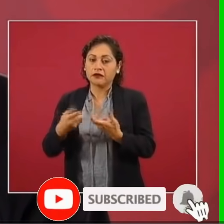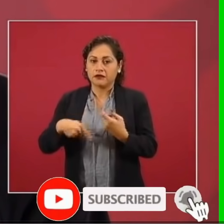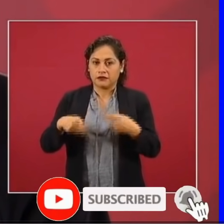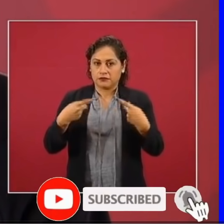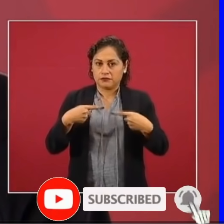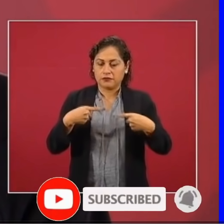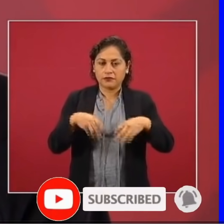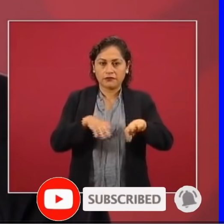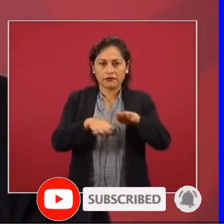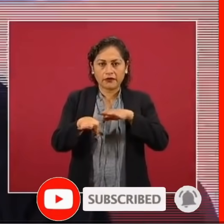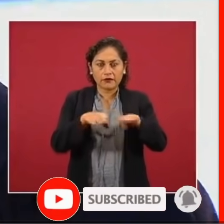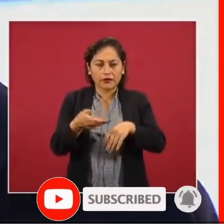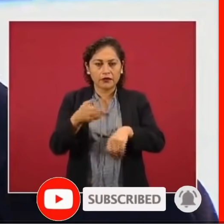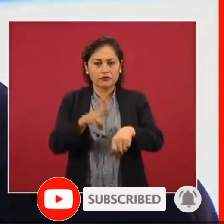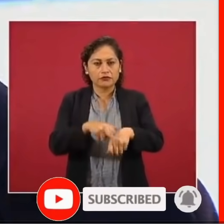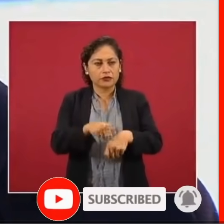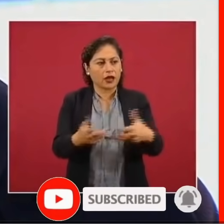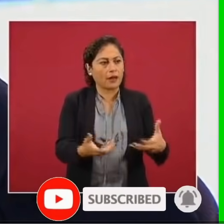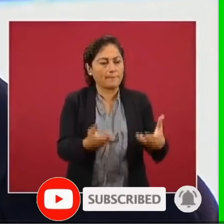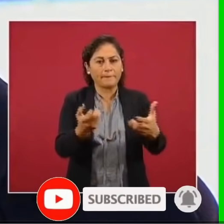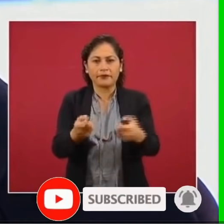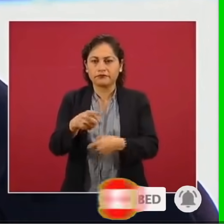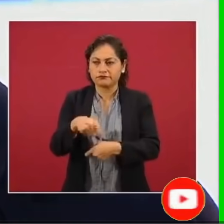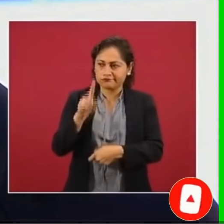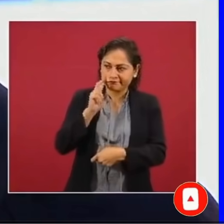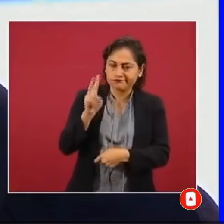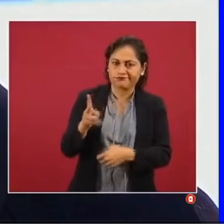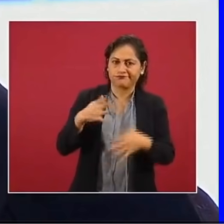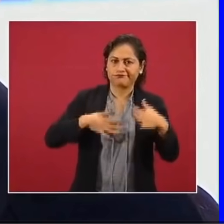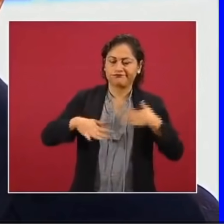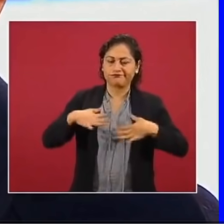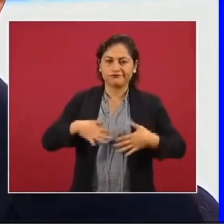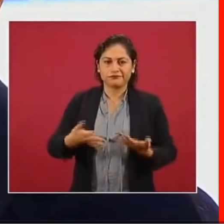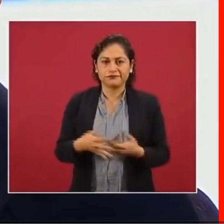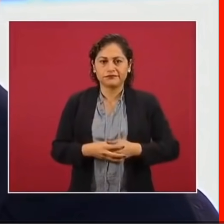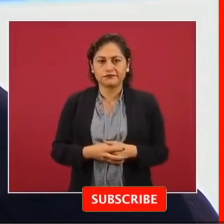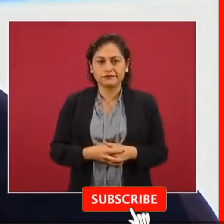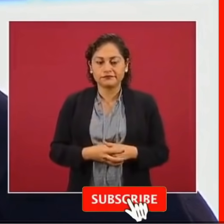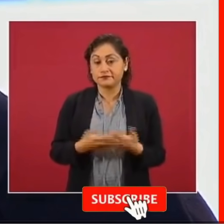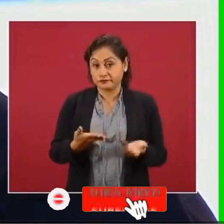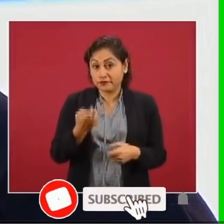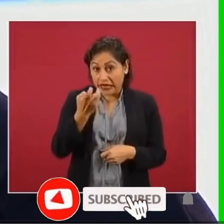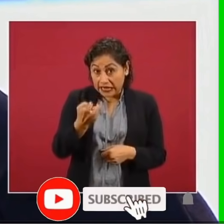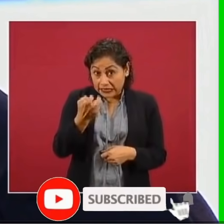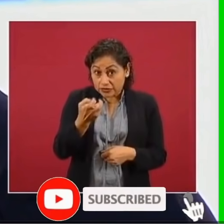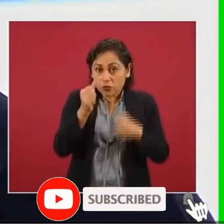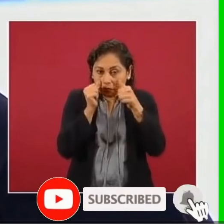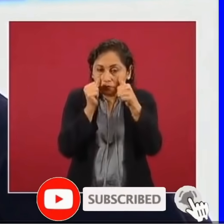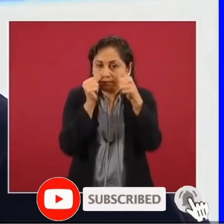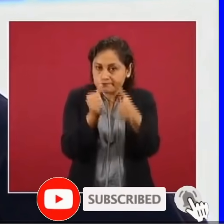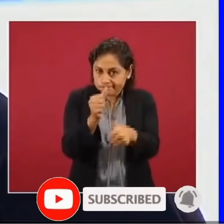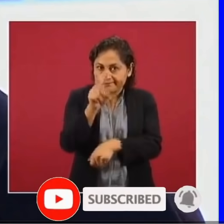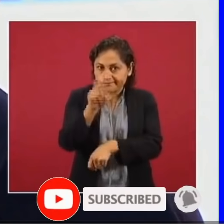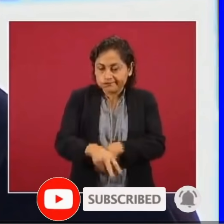vidas. Entonces, eso es lo que debemos de tomar en consideración, ¿no? La